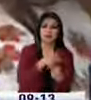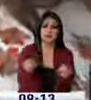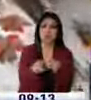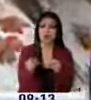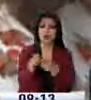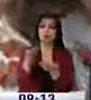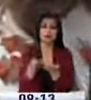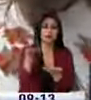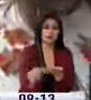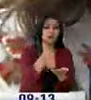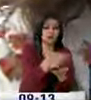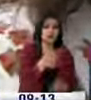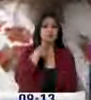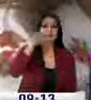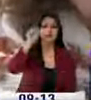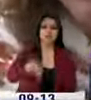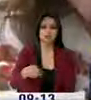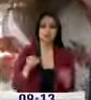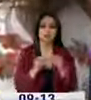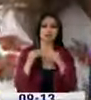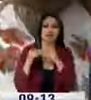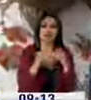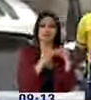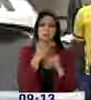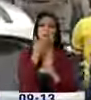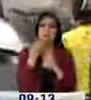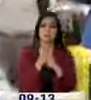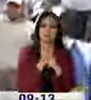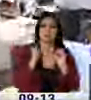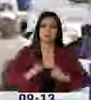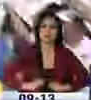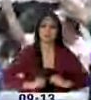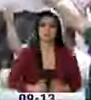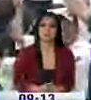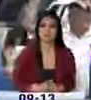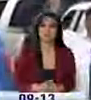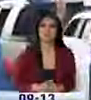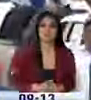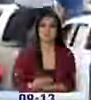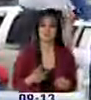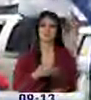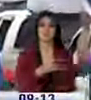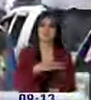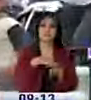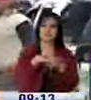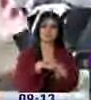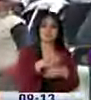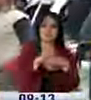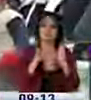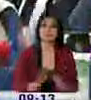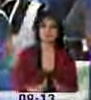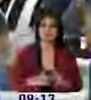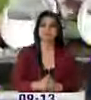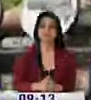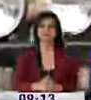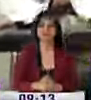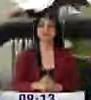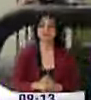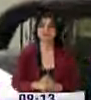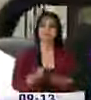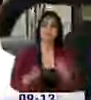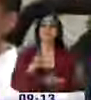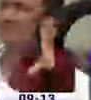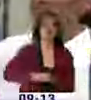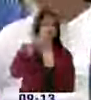del Ecuador que le dicen sí a más democracia, a mejor institucionalidad. Asegurando también que siente el respaldo del pueblo ecuatoriano. No piensan de